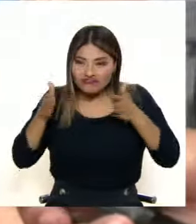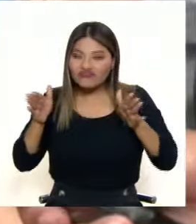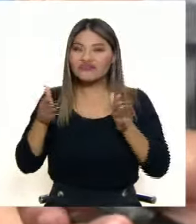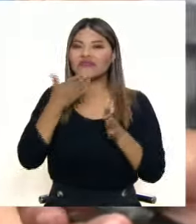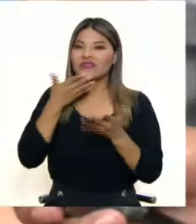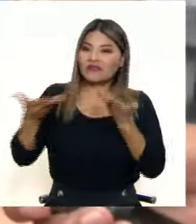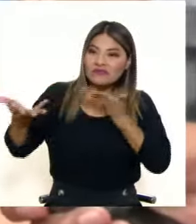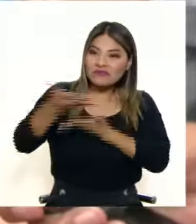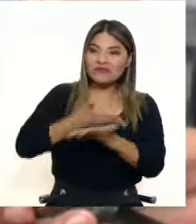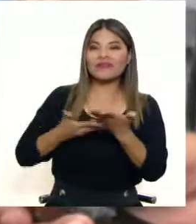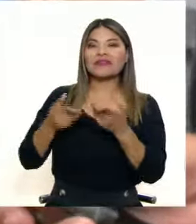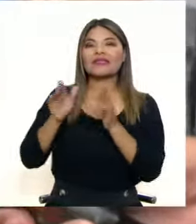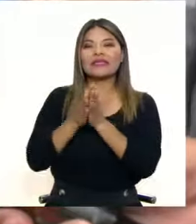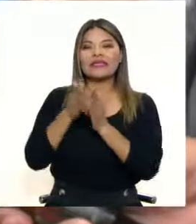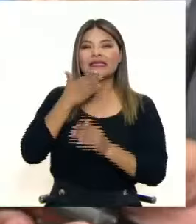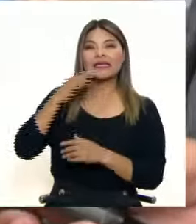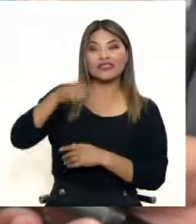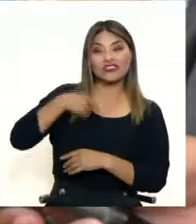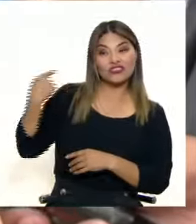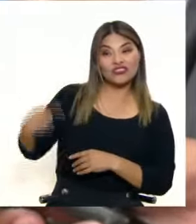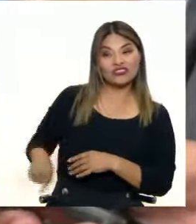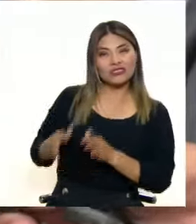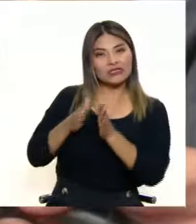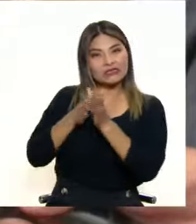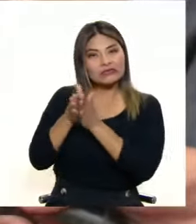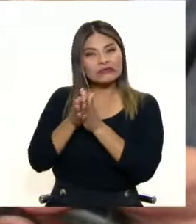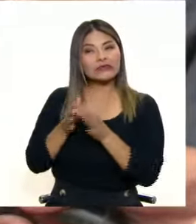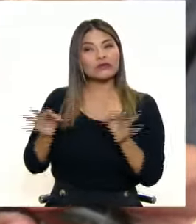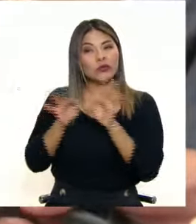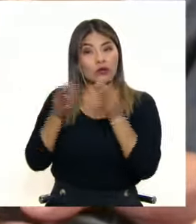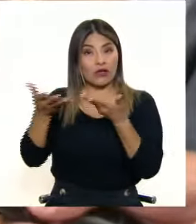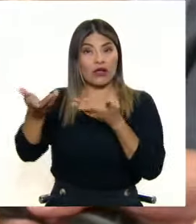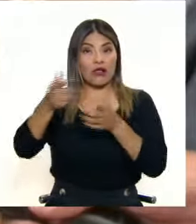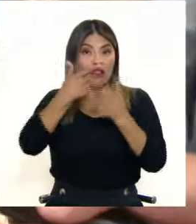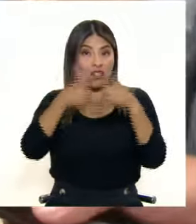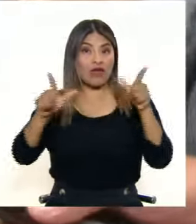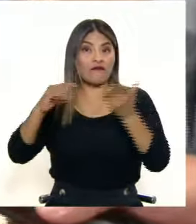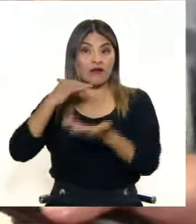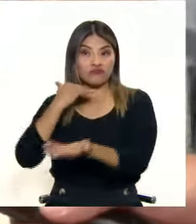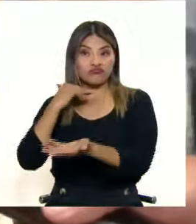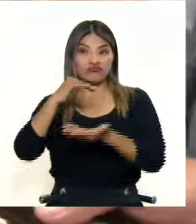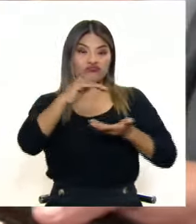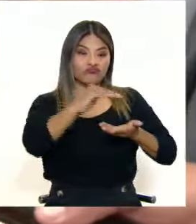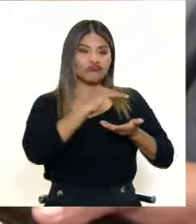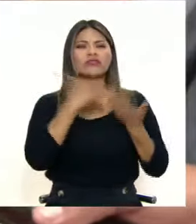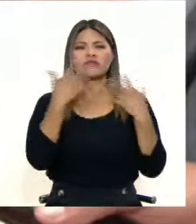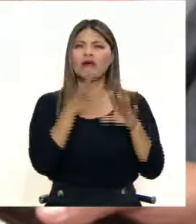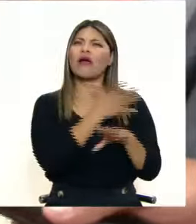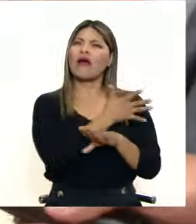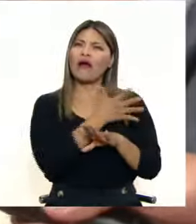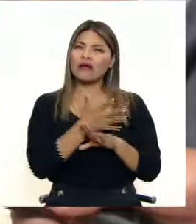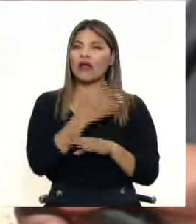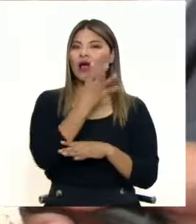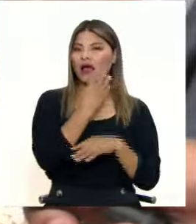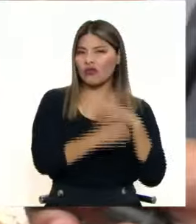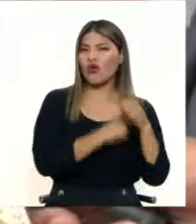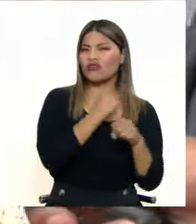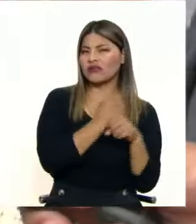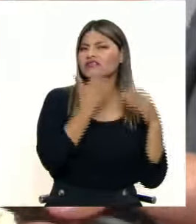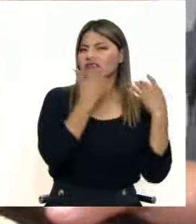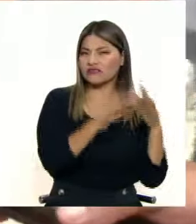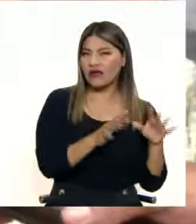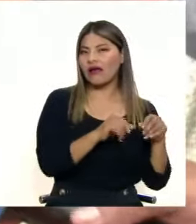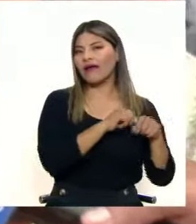permite renovar este acuerdo de libre comercio que ya tiene 14 años, que contaba con 7 capítulos,